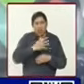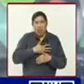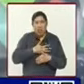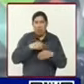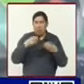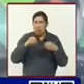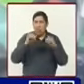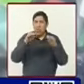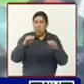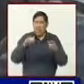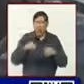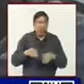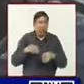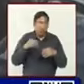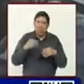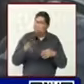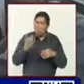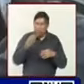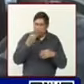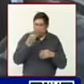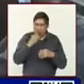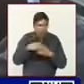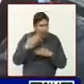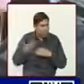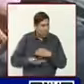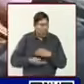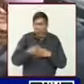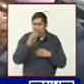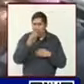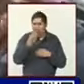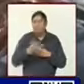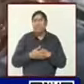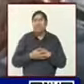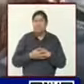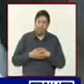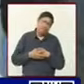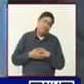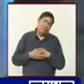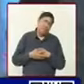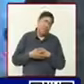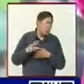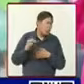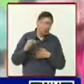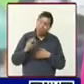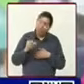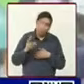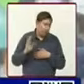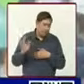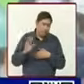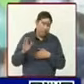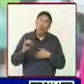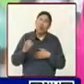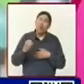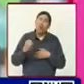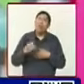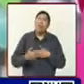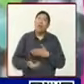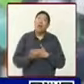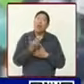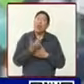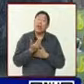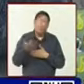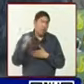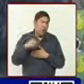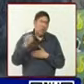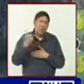tienda, tengo mi pensión, ahí vamos, te voy a invitar a comer, me dijo. No he ido ese día. Y jueves, ahí en la mañana otra vez he